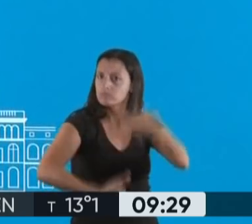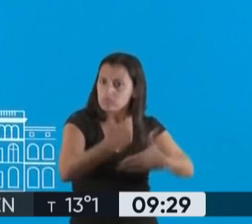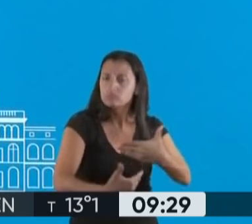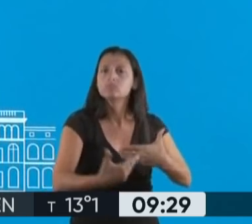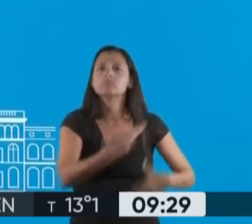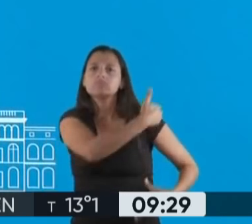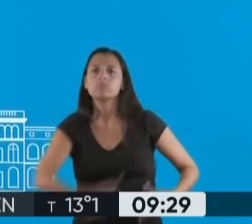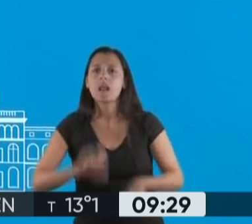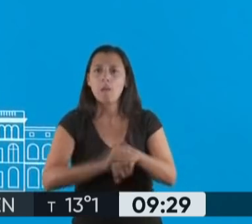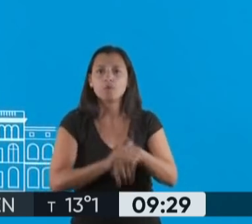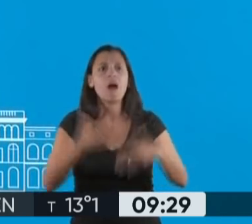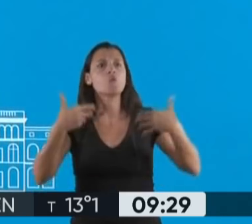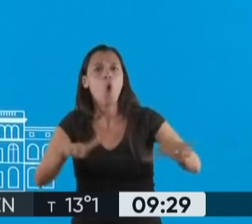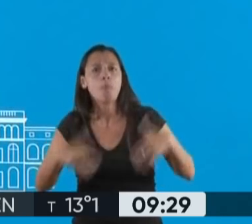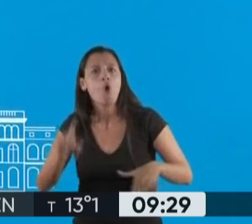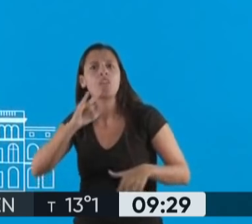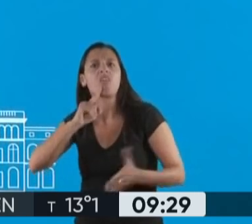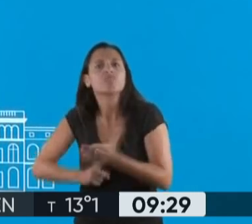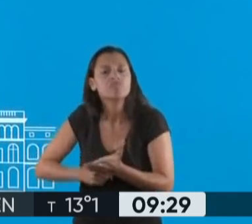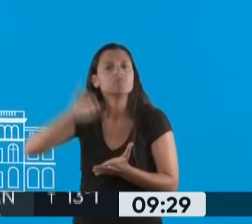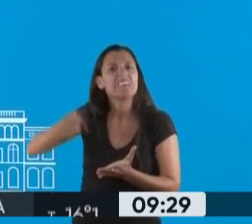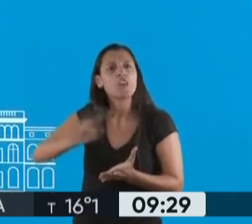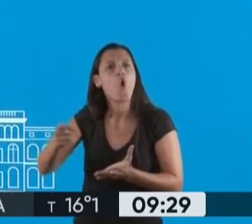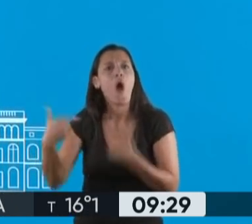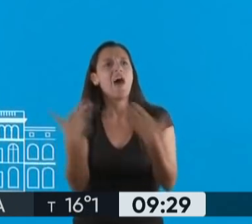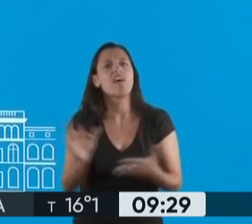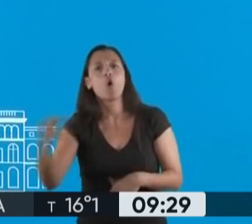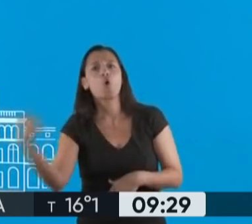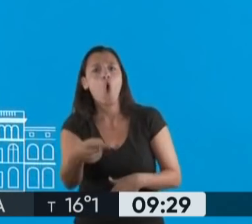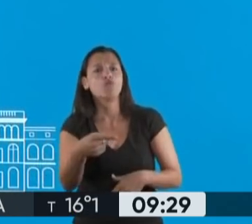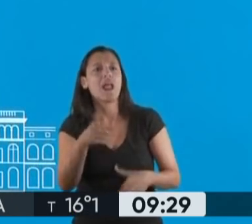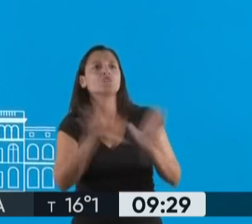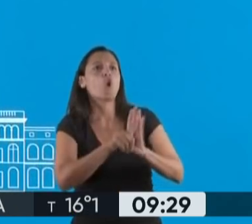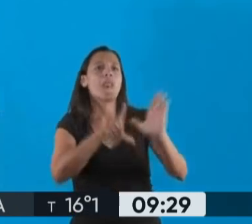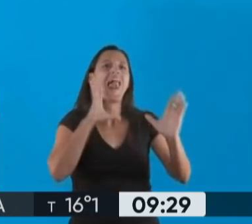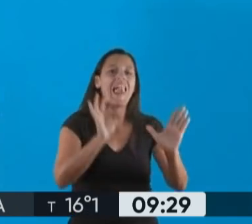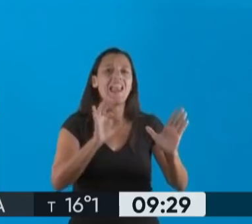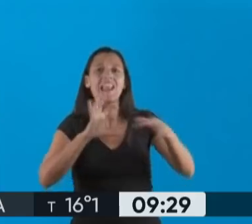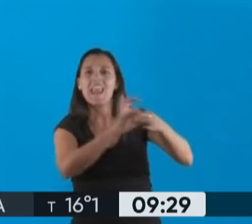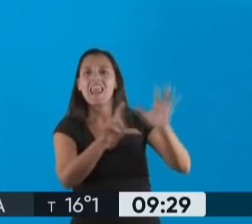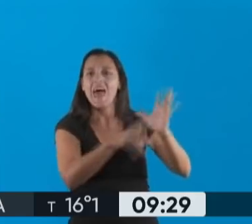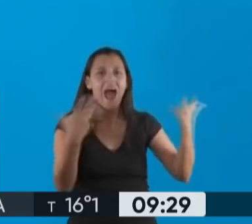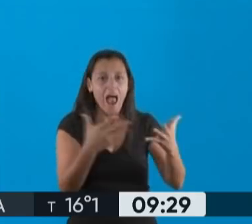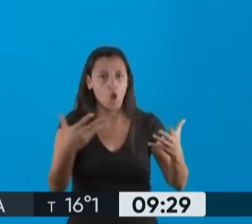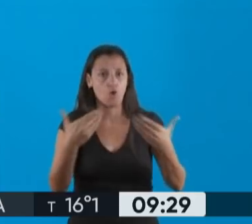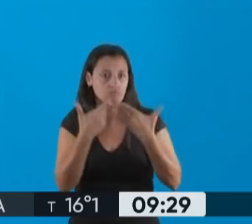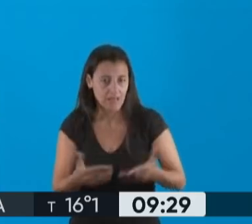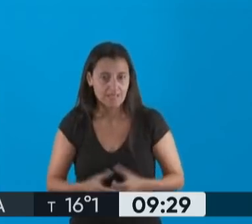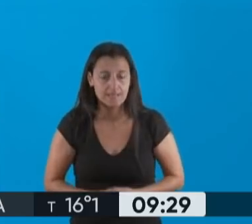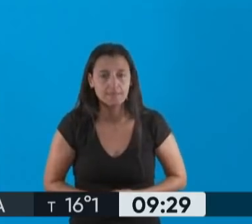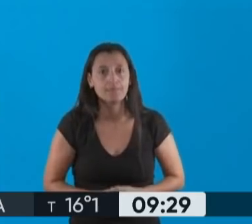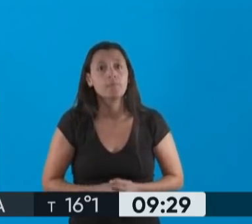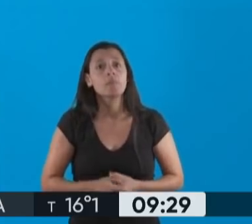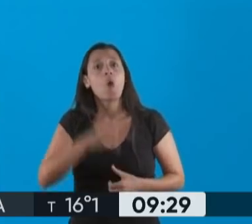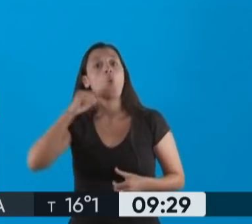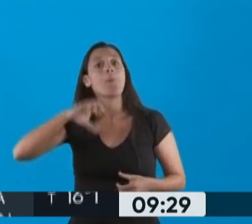de la posición que se tengan con respecto a un tema en particular o una ley en particular. Muchas gracias, Ignacio. Juan Pablo Peralta.